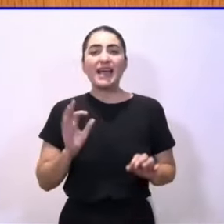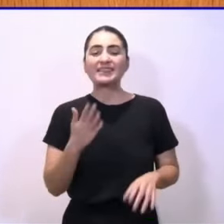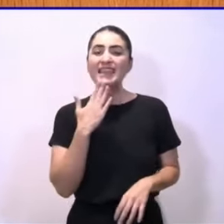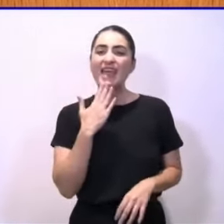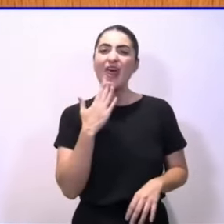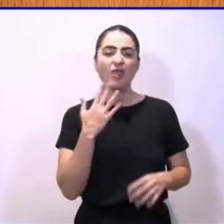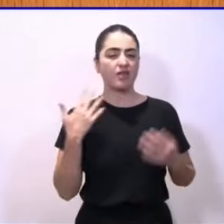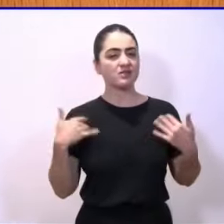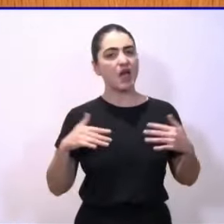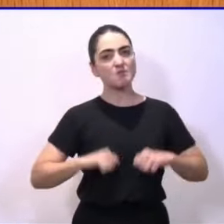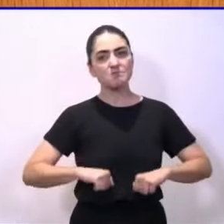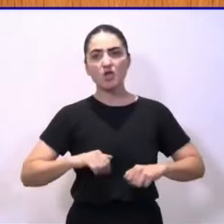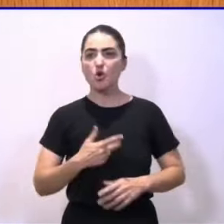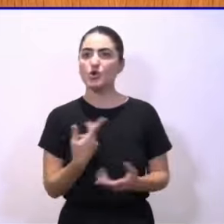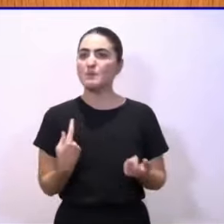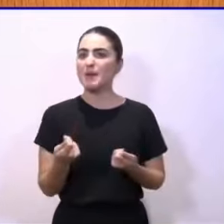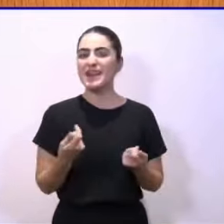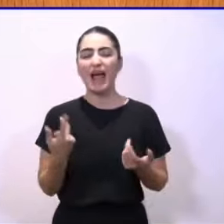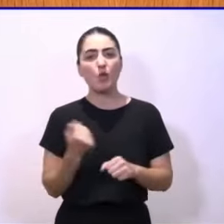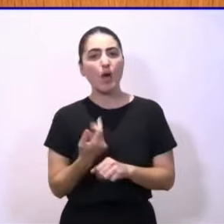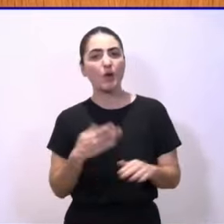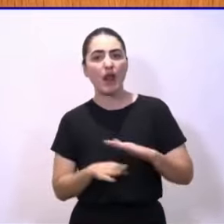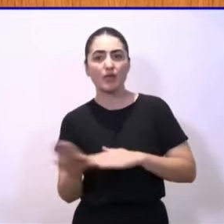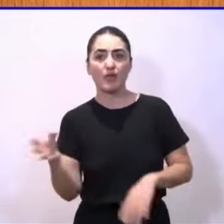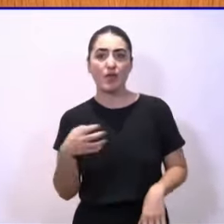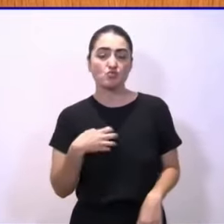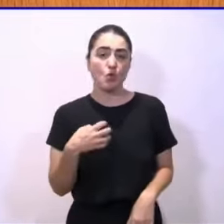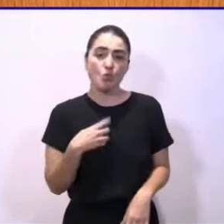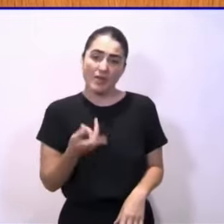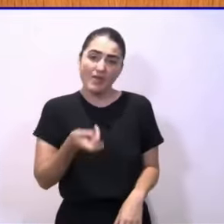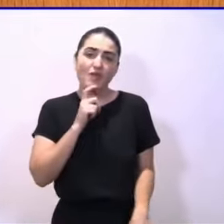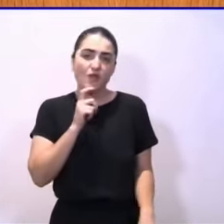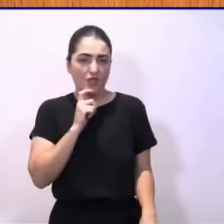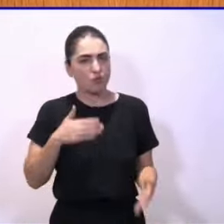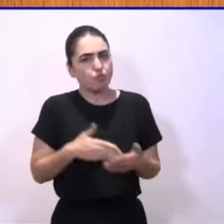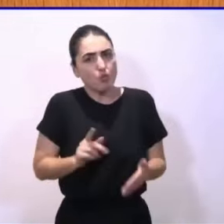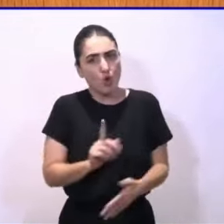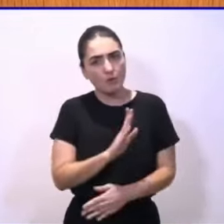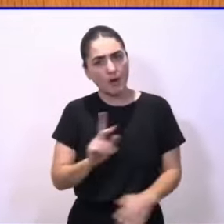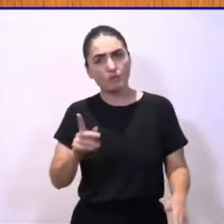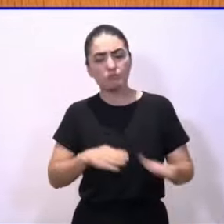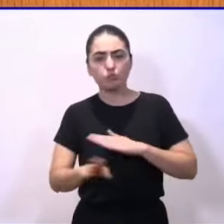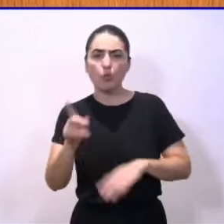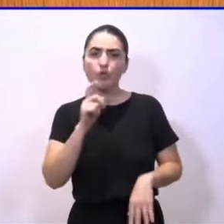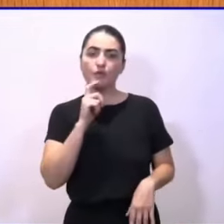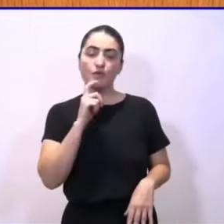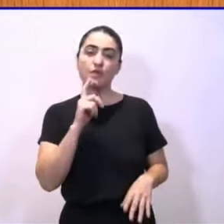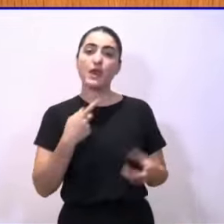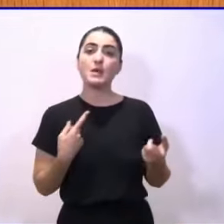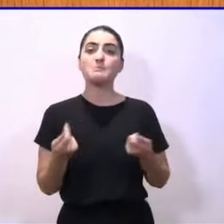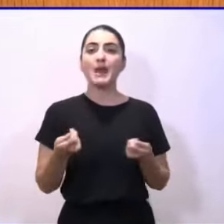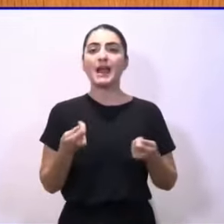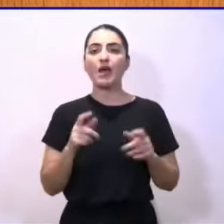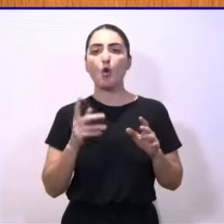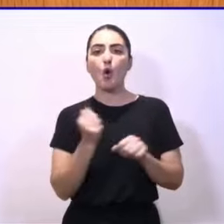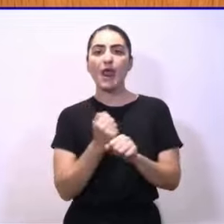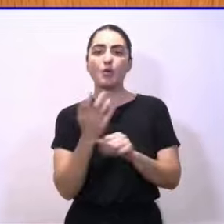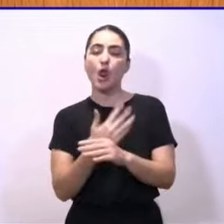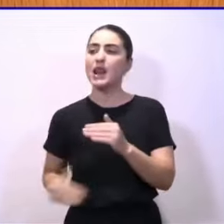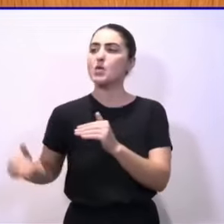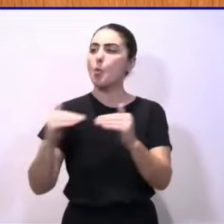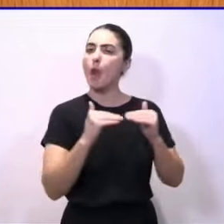les impiden acceder a un mercado, o que les dificultan, no les impiden, pero sí les dificulta acceder al mercado laboral en igualdad